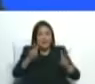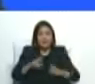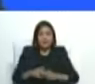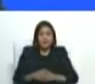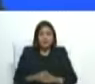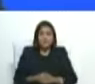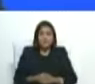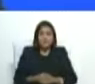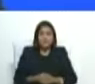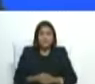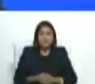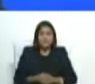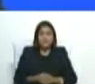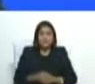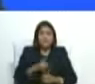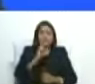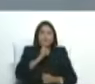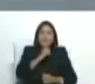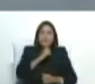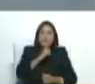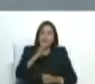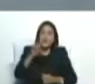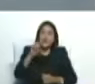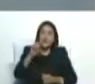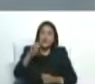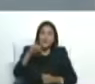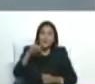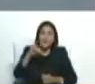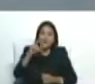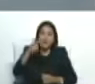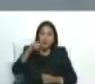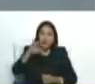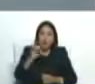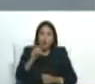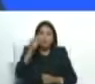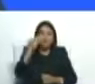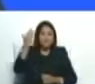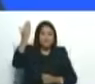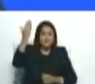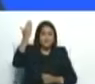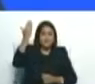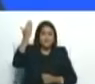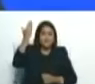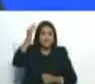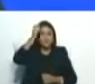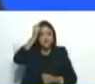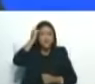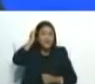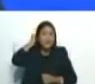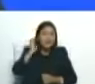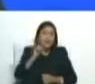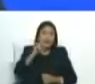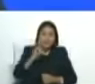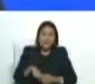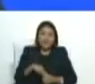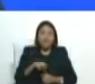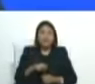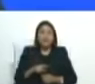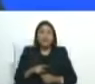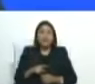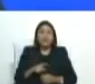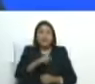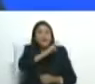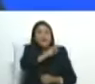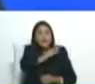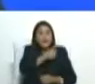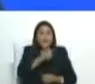Almirante Remigio Ceballos Hichazo, está también el Jefe del